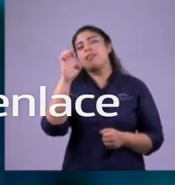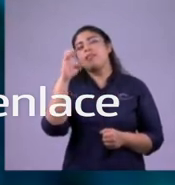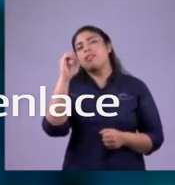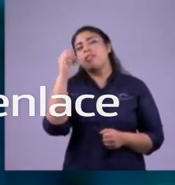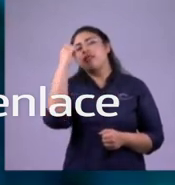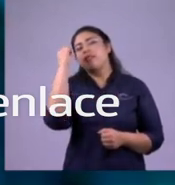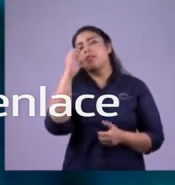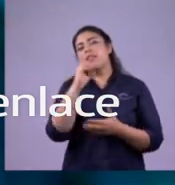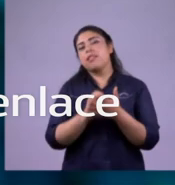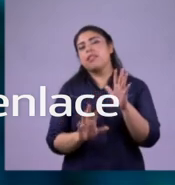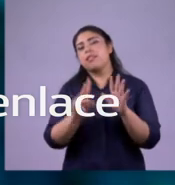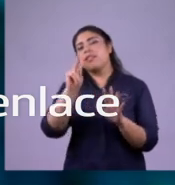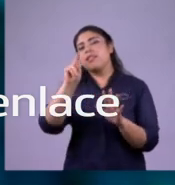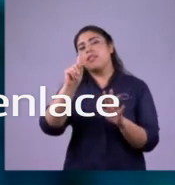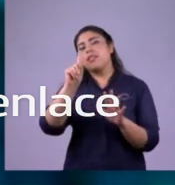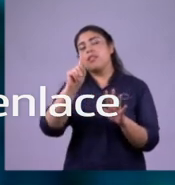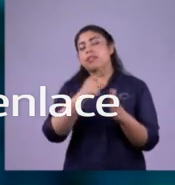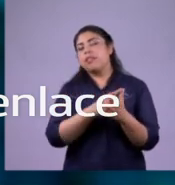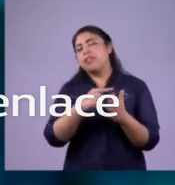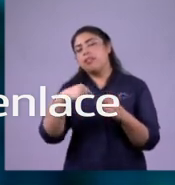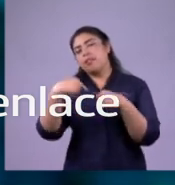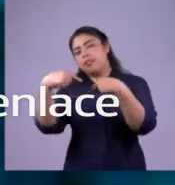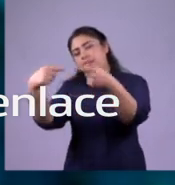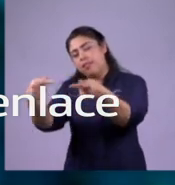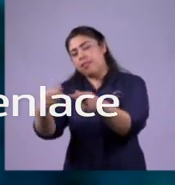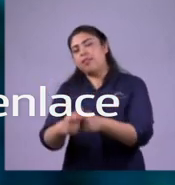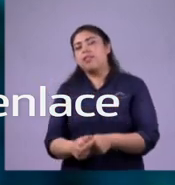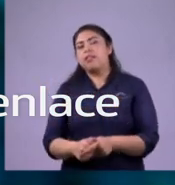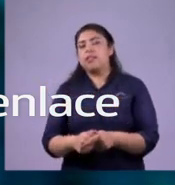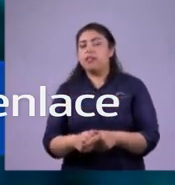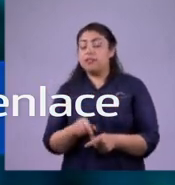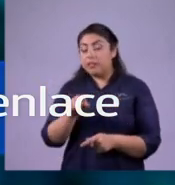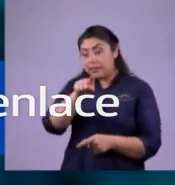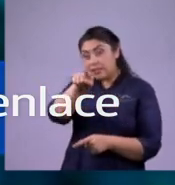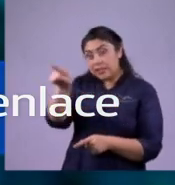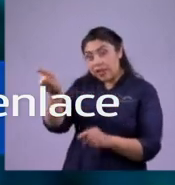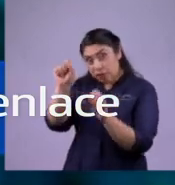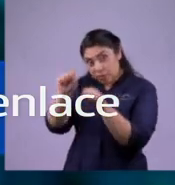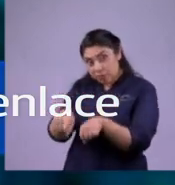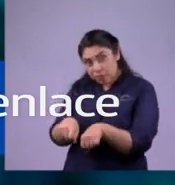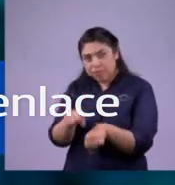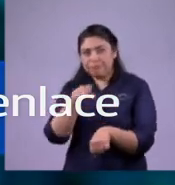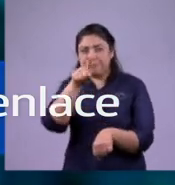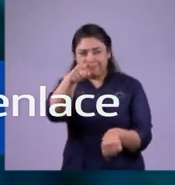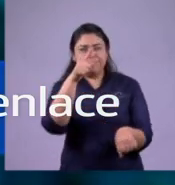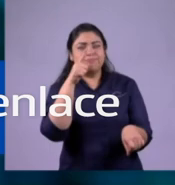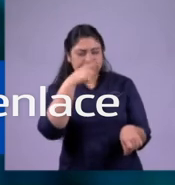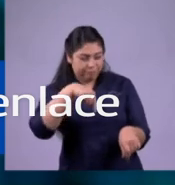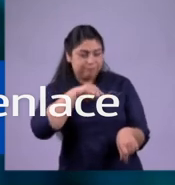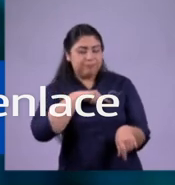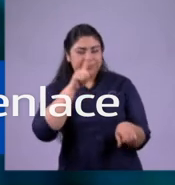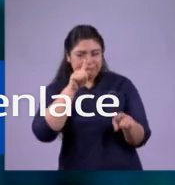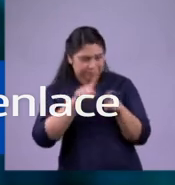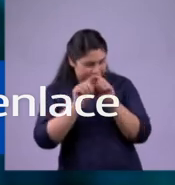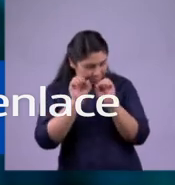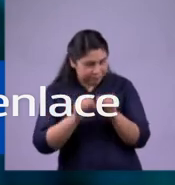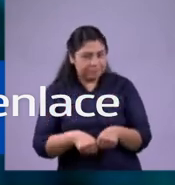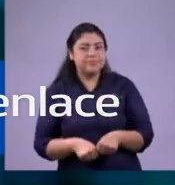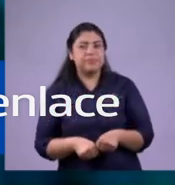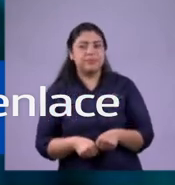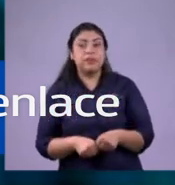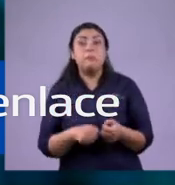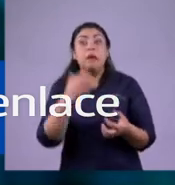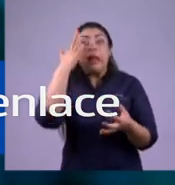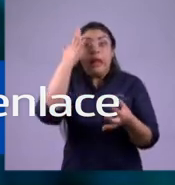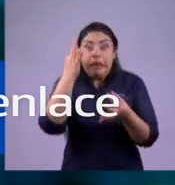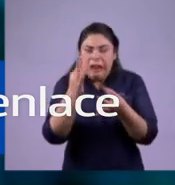y le titulado aquí si ellos pudieron podremos nosotros dice el verso 1 es pues la